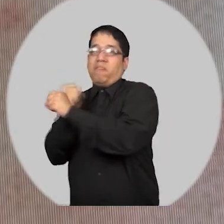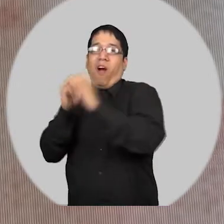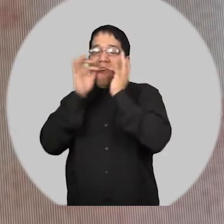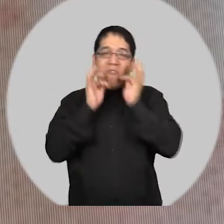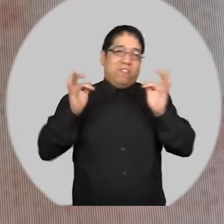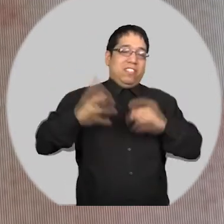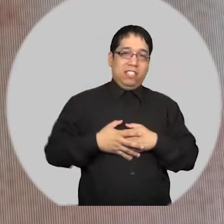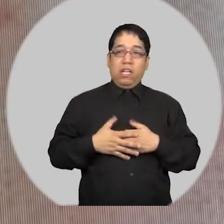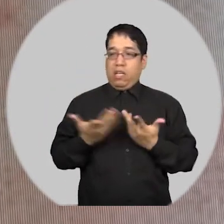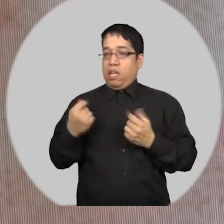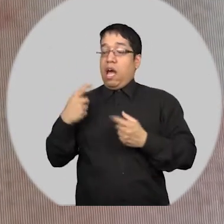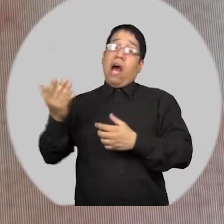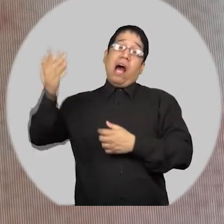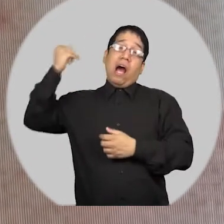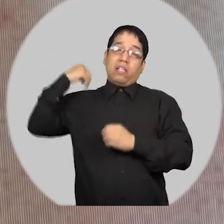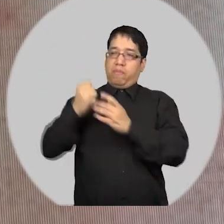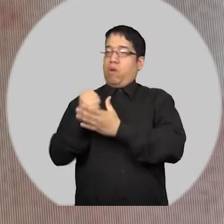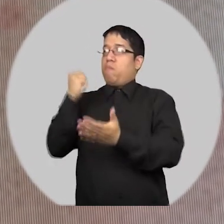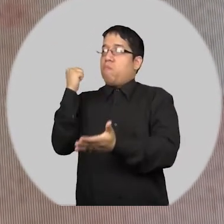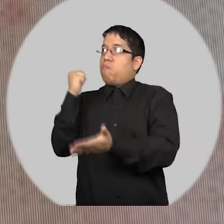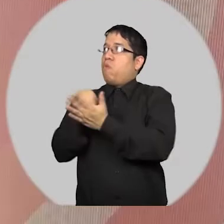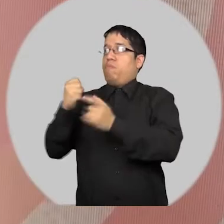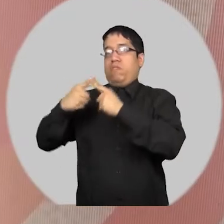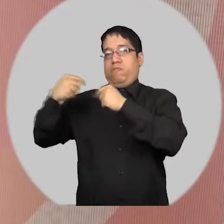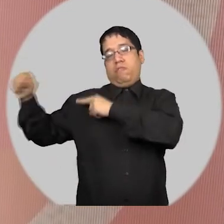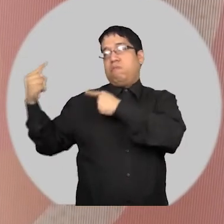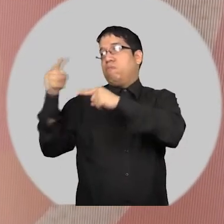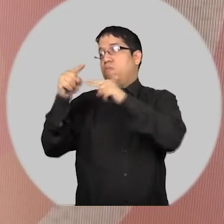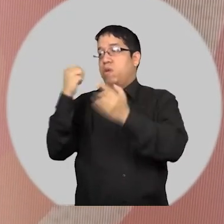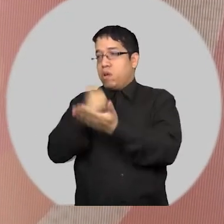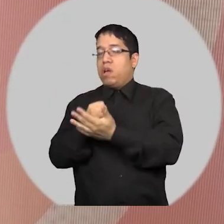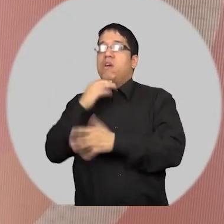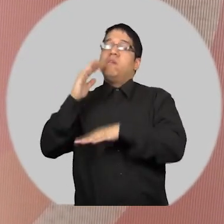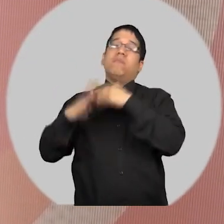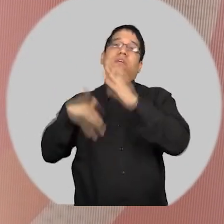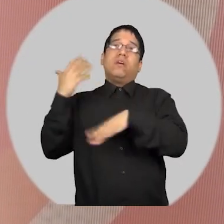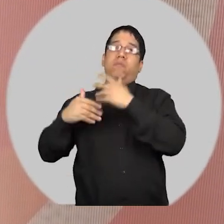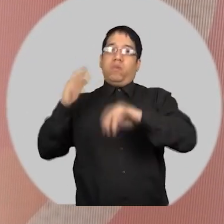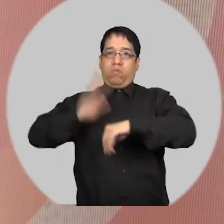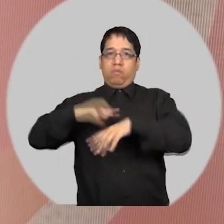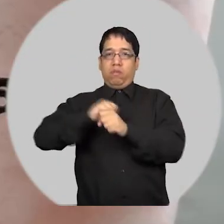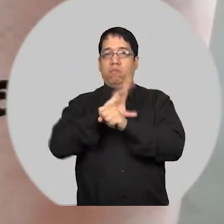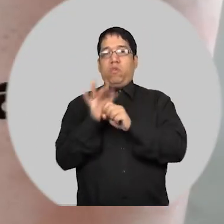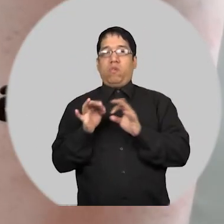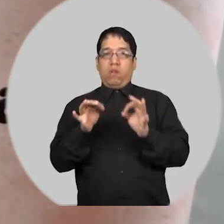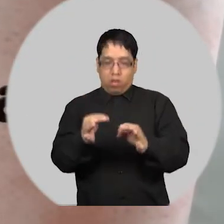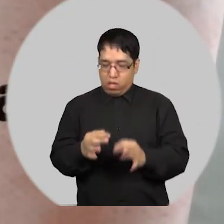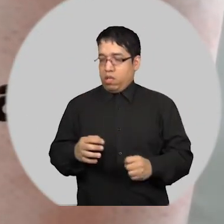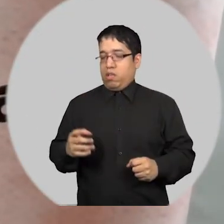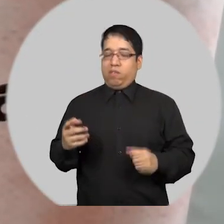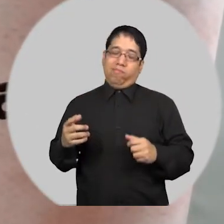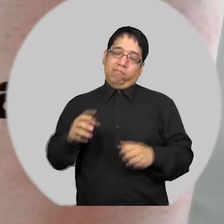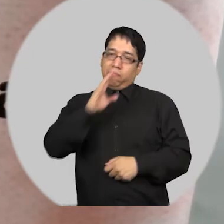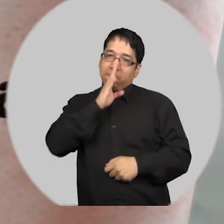tiempo. Arrancamos con marcas dentro del local en un principio, pero la pandemia el año pasado nos